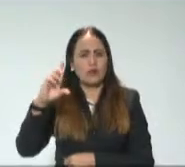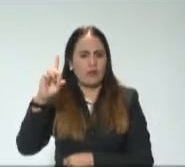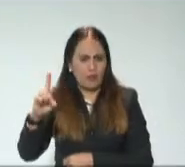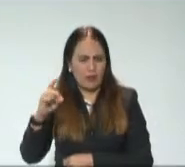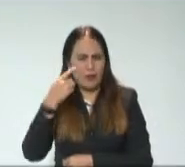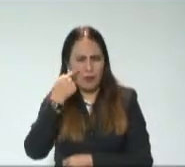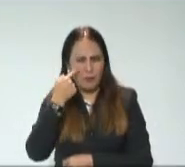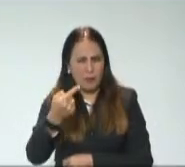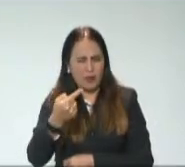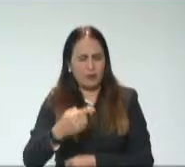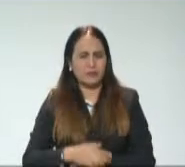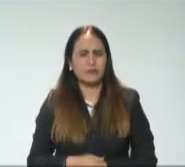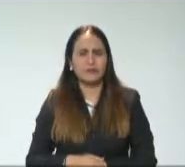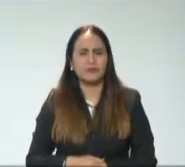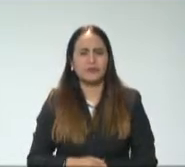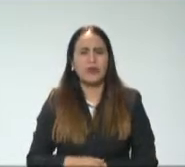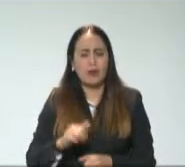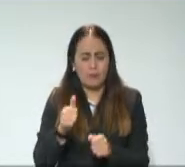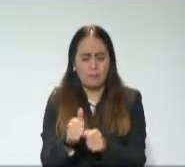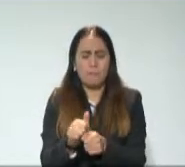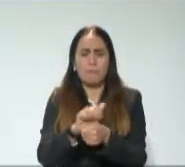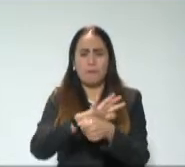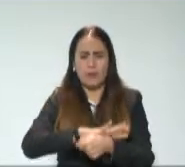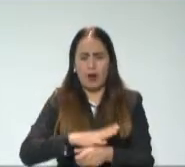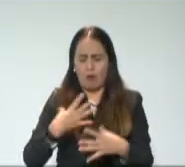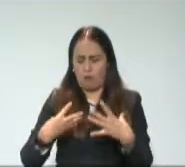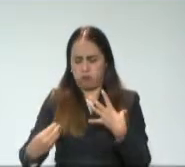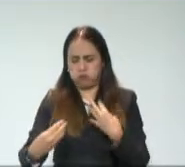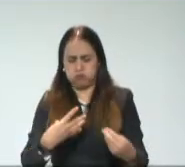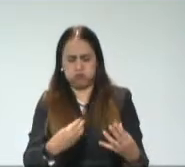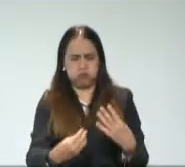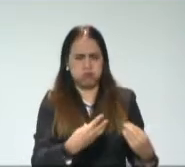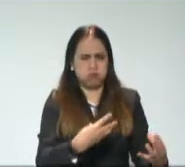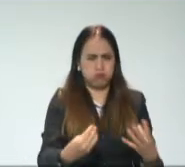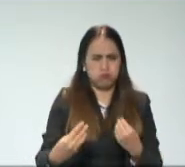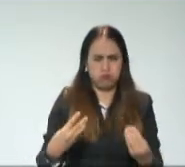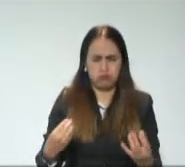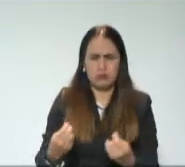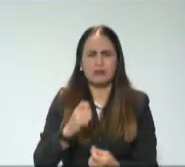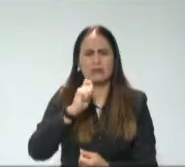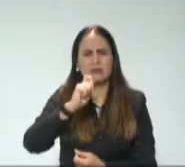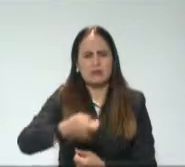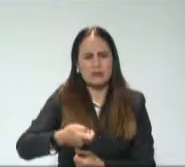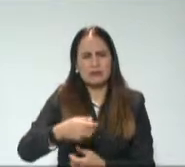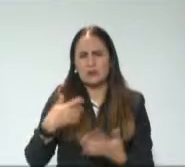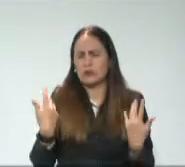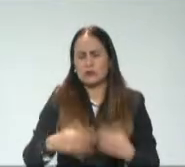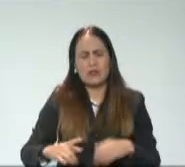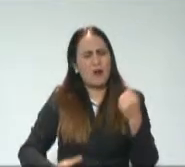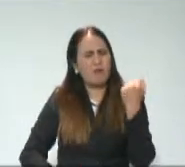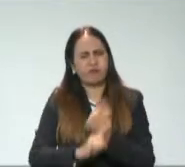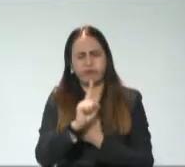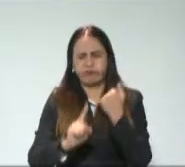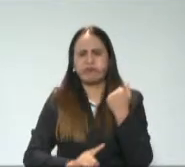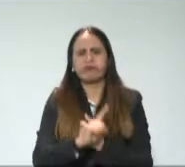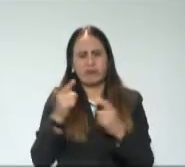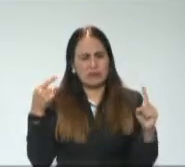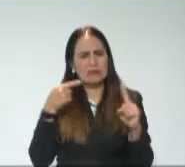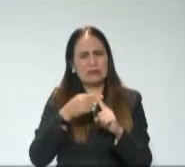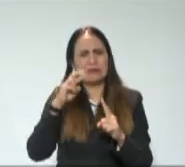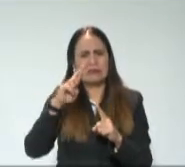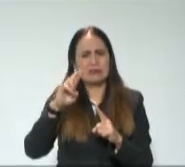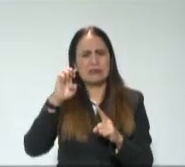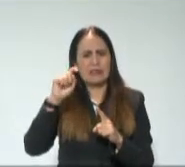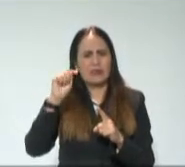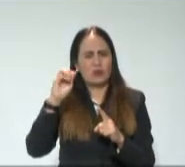brevemente que esta pandemia eh este plantea un enorme reto pero también una